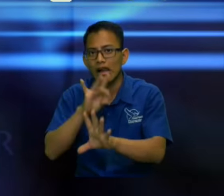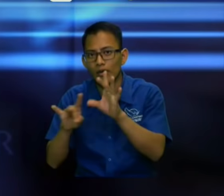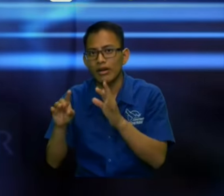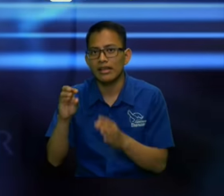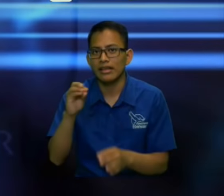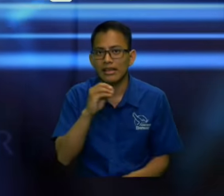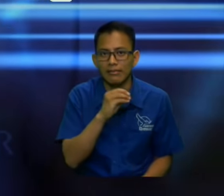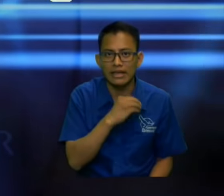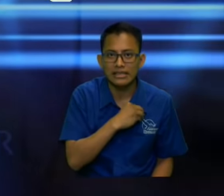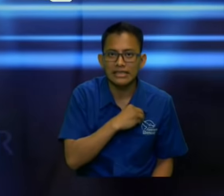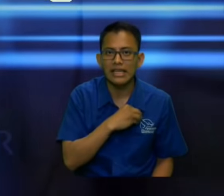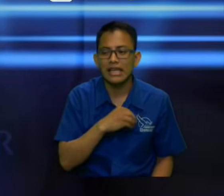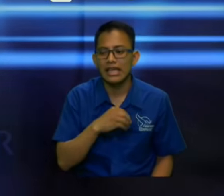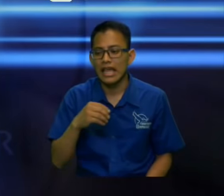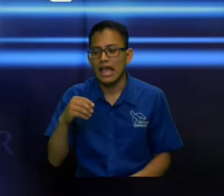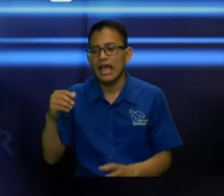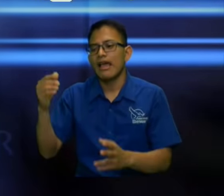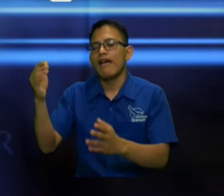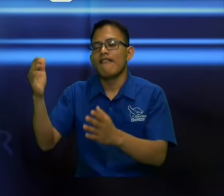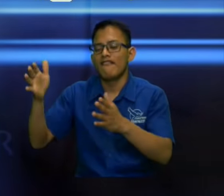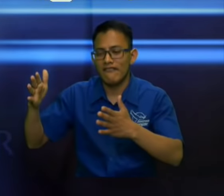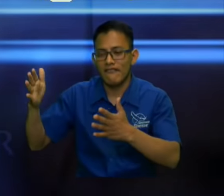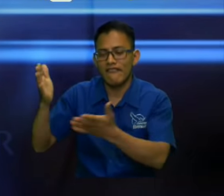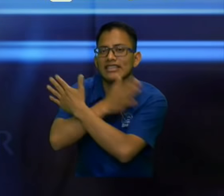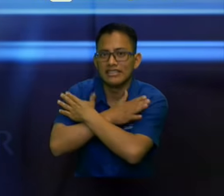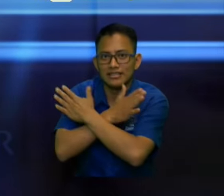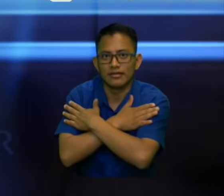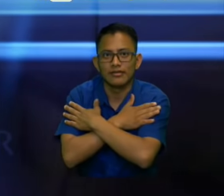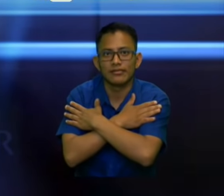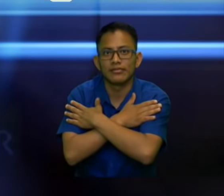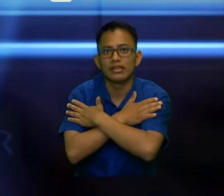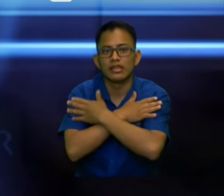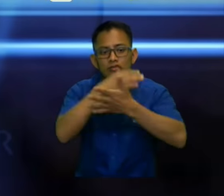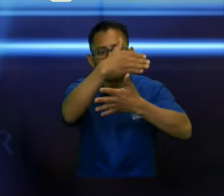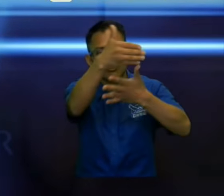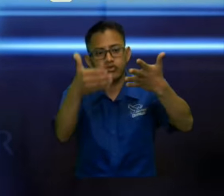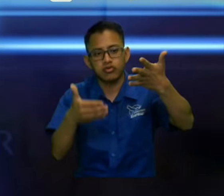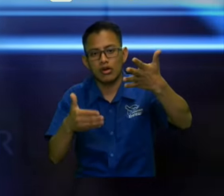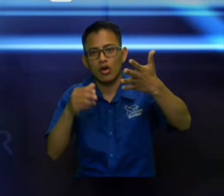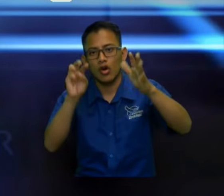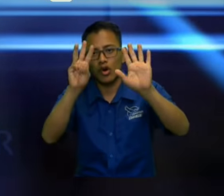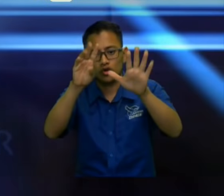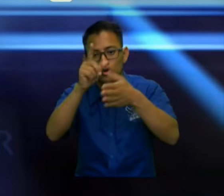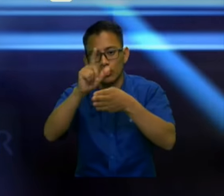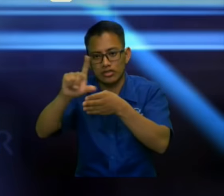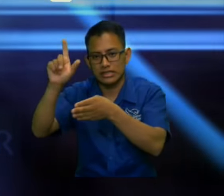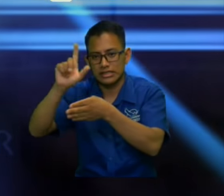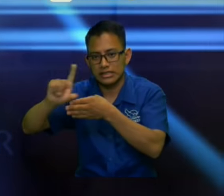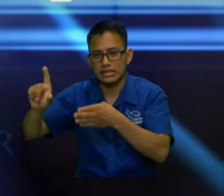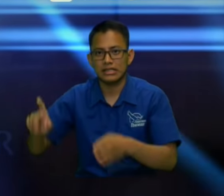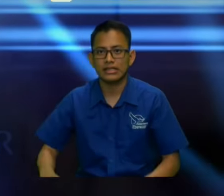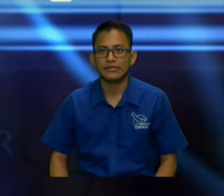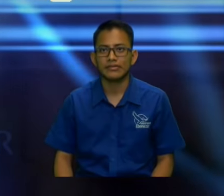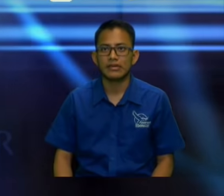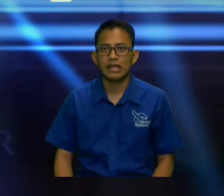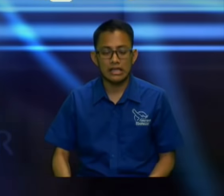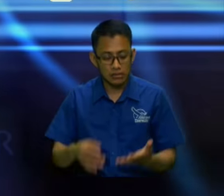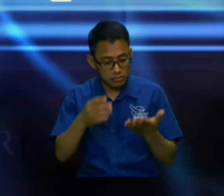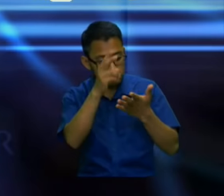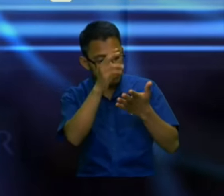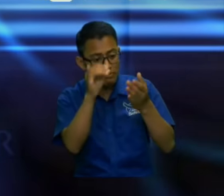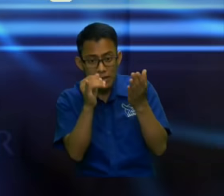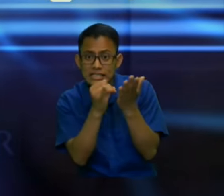qué es lo verdadero. No, no, no. Esto tenemos que ver qué es lo que dice la Biblia, qué es lo verdadero. Tenemos que ver lo que dice la Biblia, que es lo digno, lo justo, lo puro,